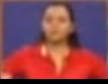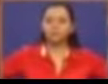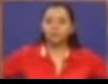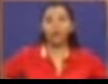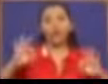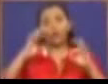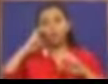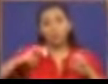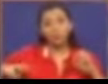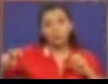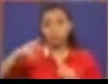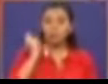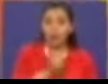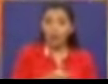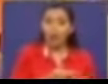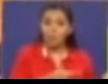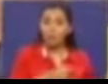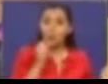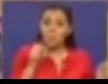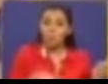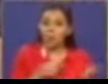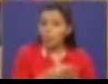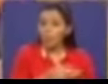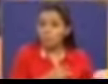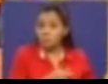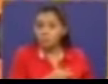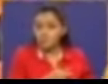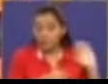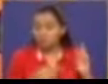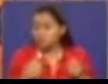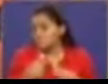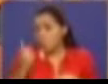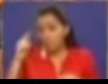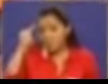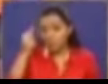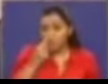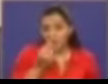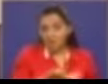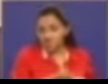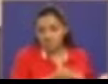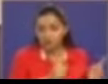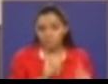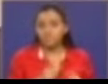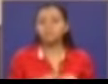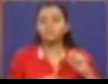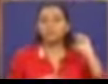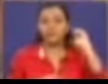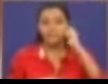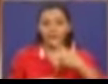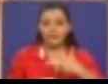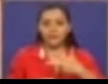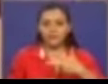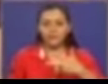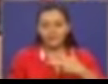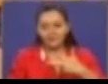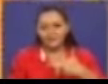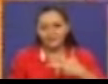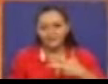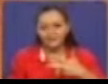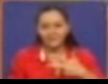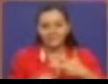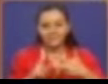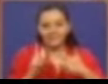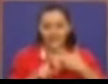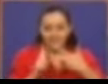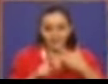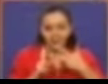proyecto turístico, por ahí cerquita pasa el tren, pues puede comprar la casa. Tercerito, cuando paso a visitar los